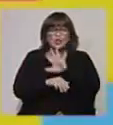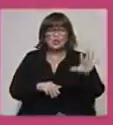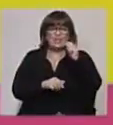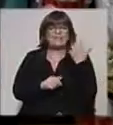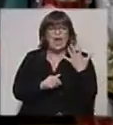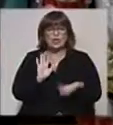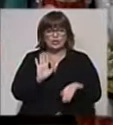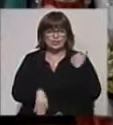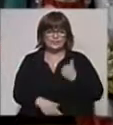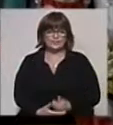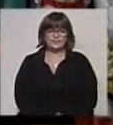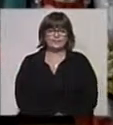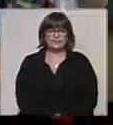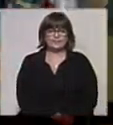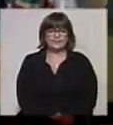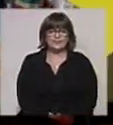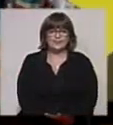más.